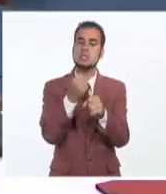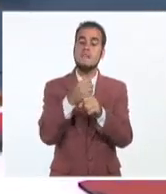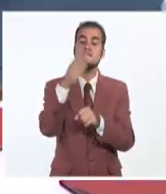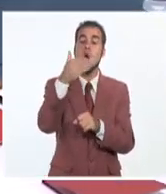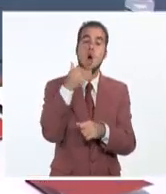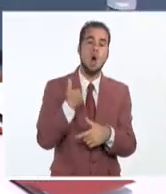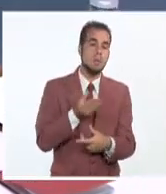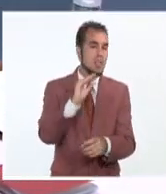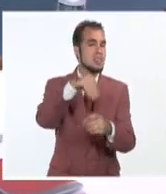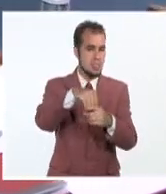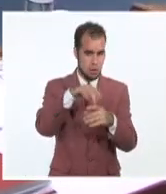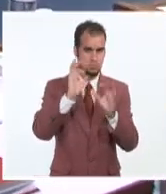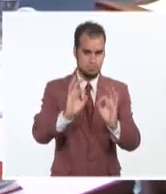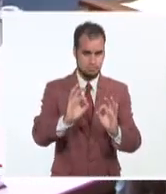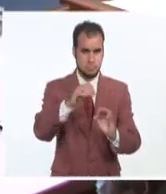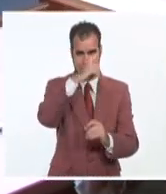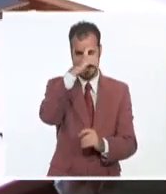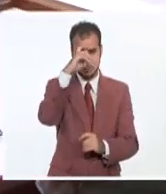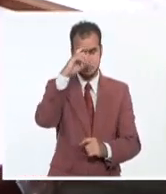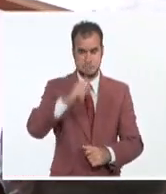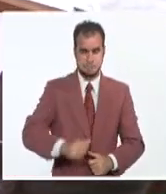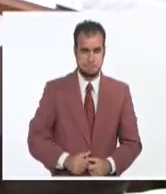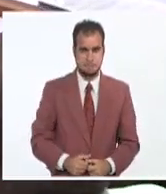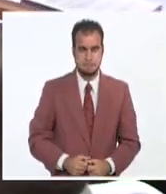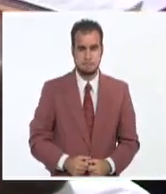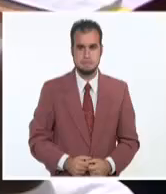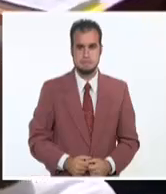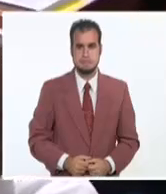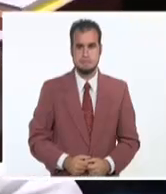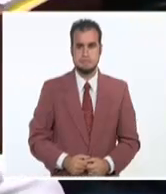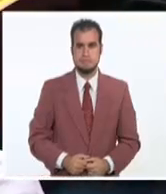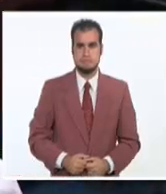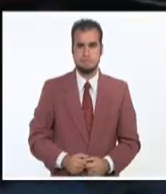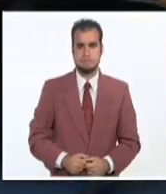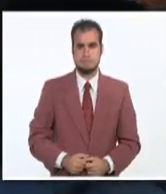central territorio. Talía González, Sistema Informativo de la Televisión Cubana.